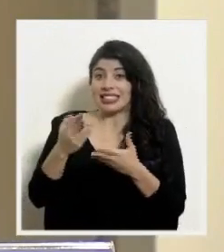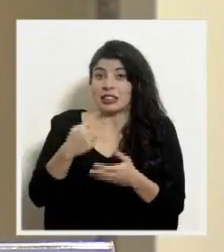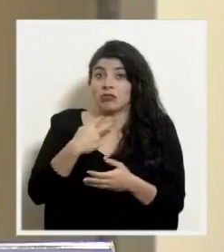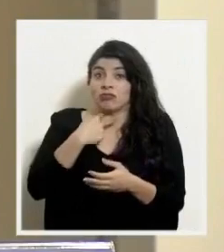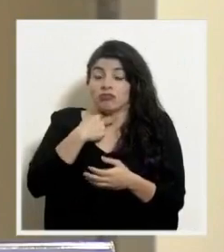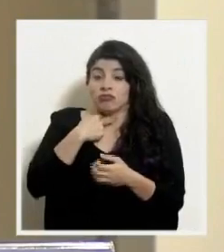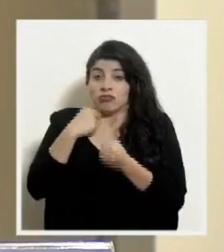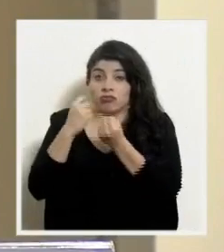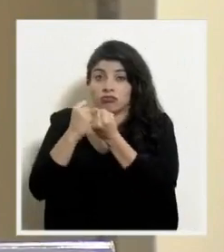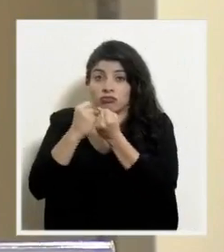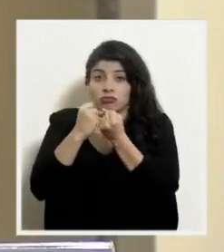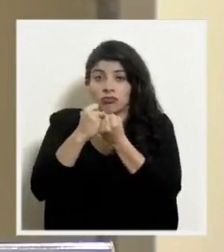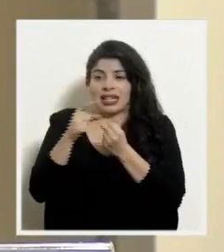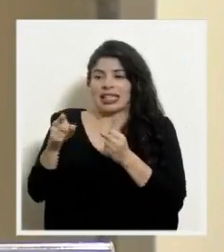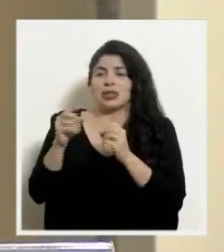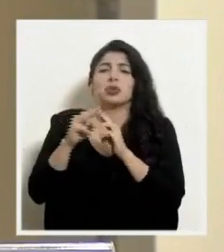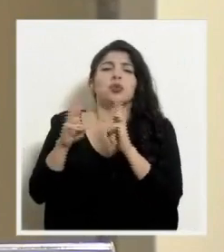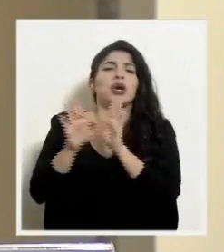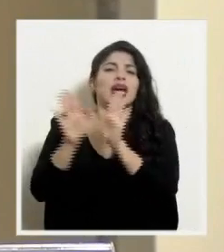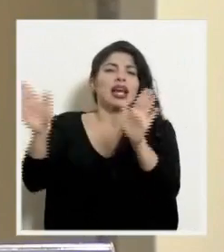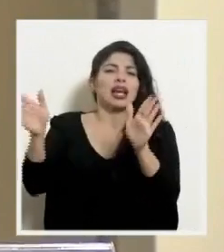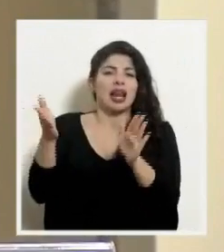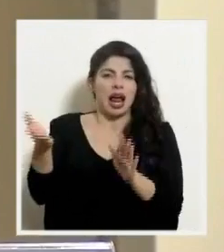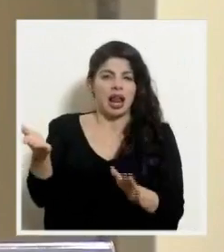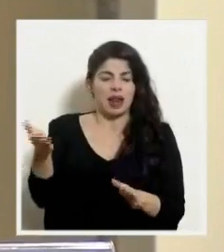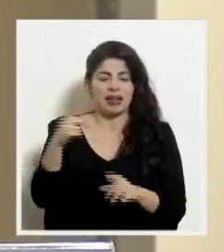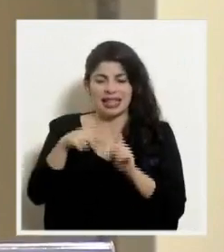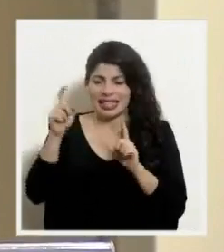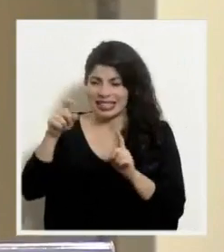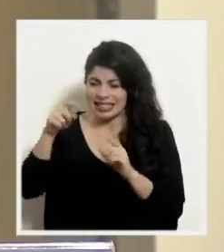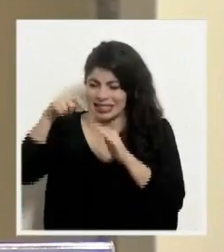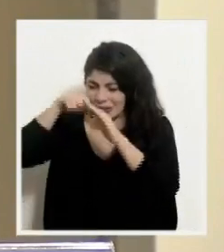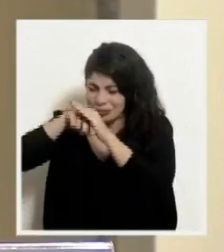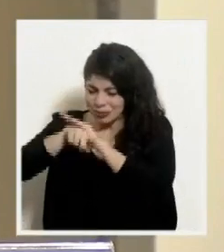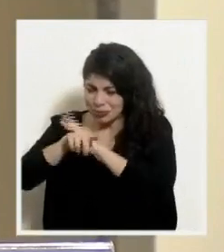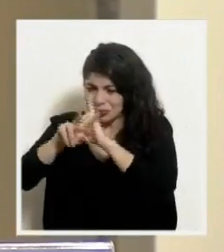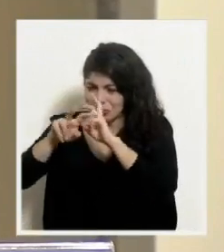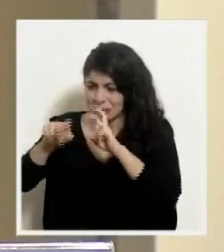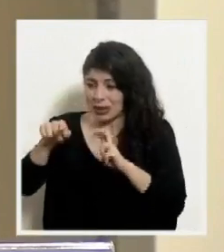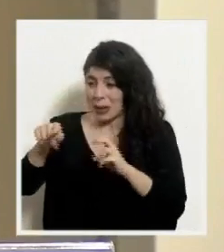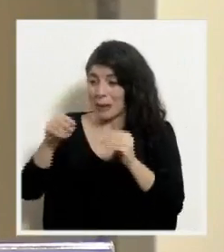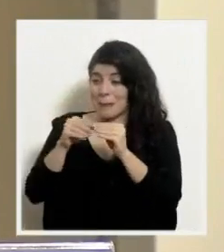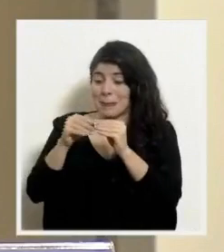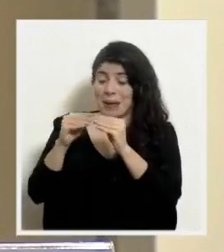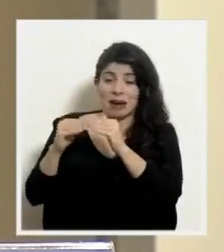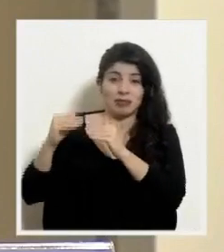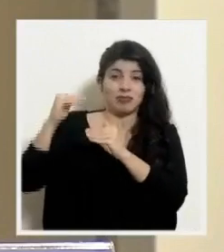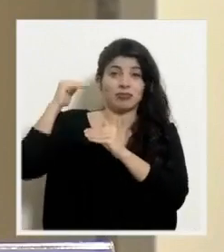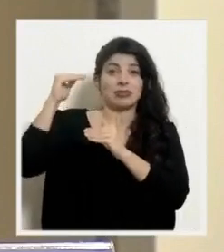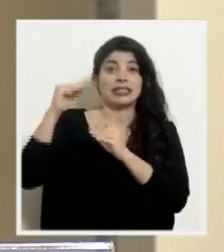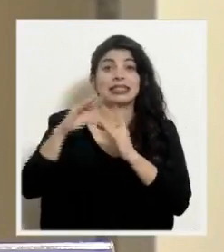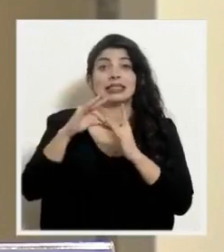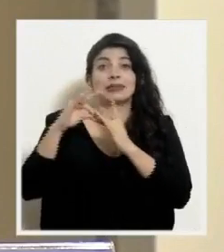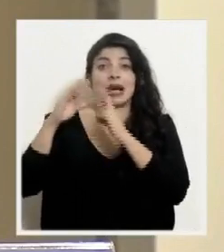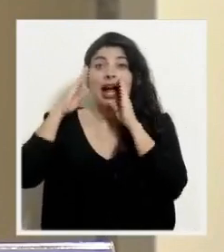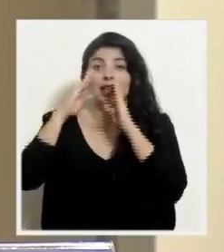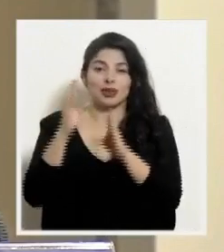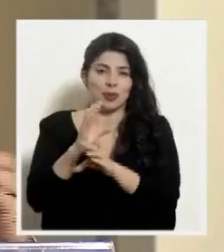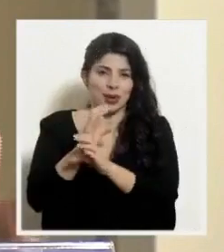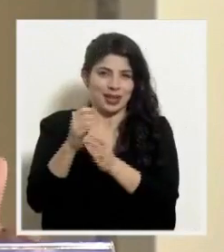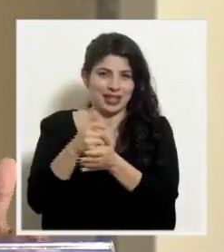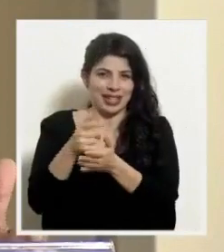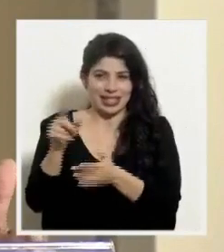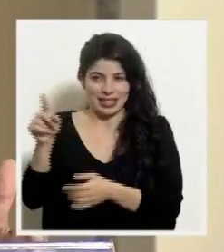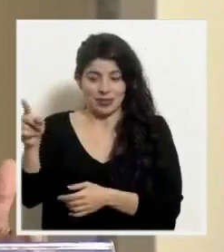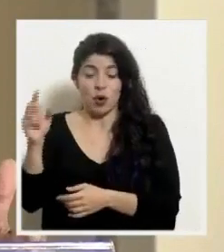Entonces necesitamos saber cómo desde el nivel más especializado de atención, que ya sabemos que son las UCIs, o bien desde